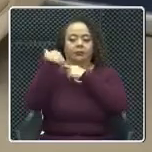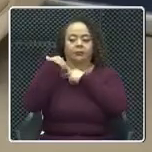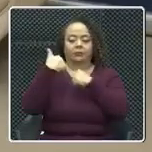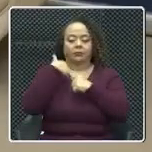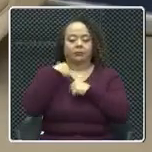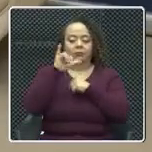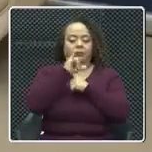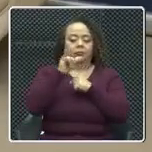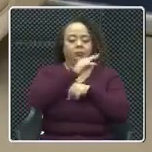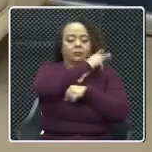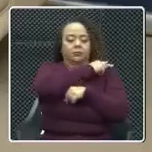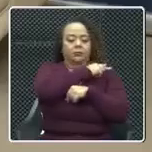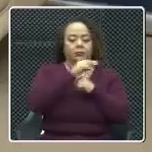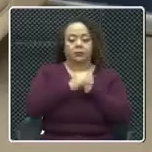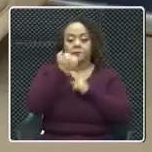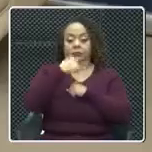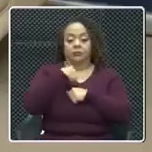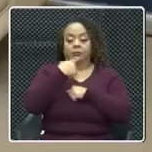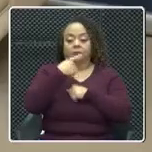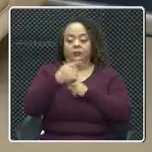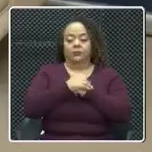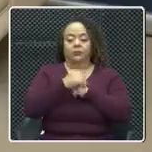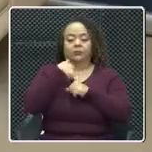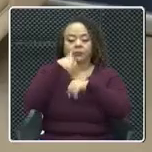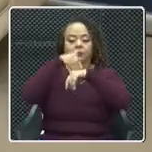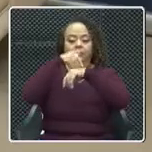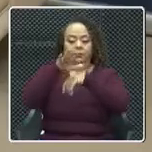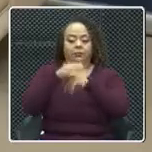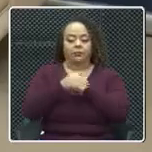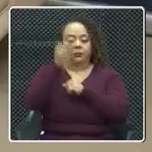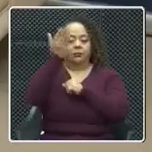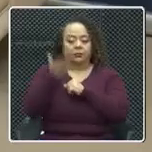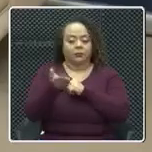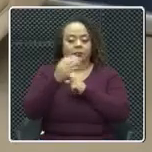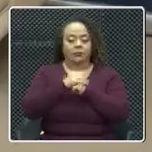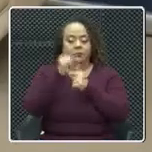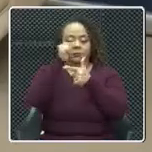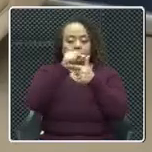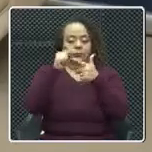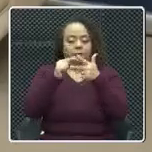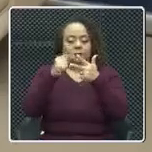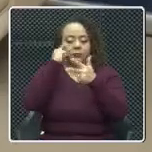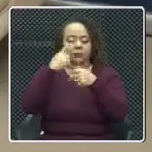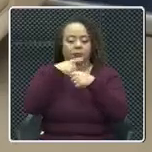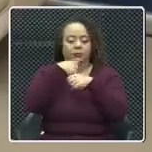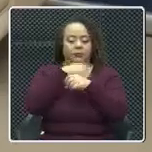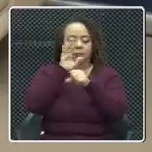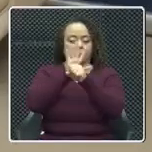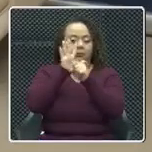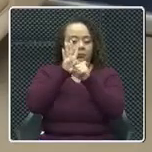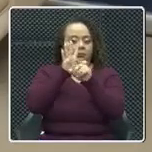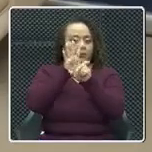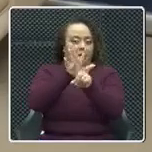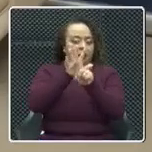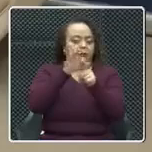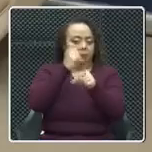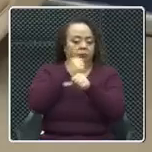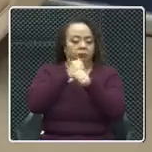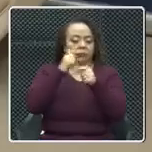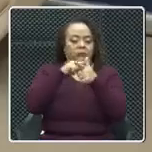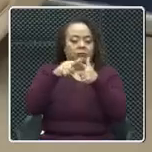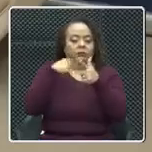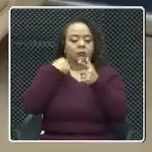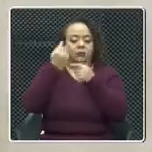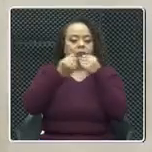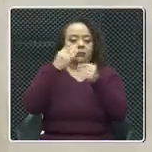como patrono de que si yo digo, estoy enviando a fulanito de tal, ¿verdad? Porque está siendo acosado laboralmente, bueno, que realice a